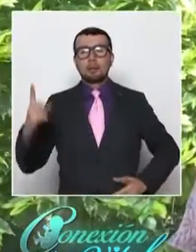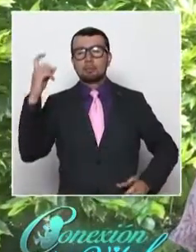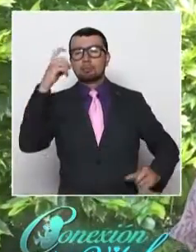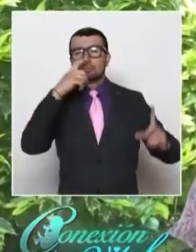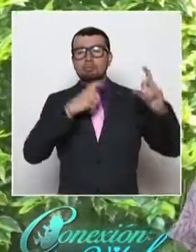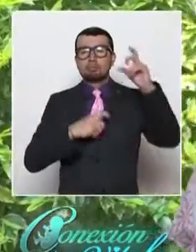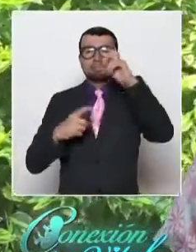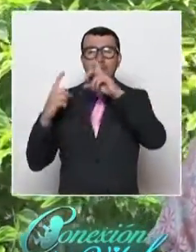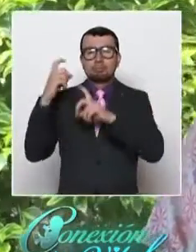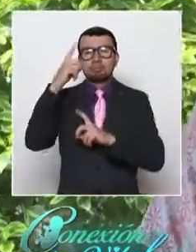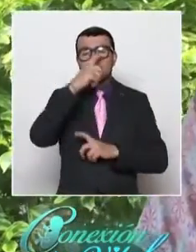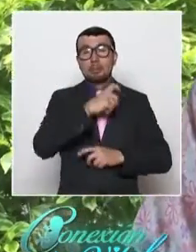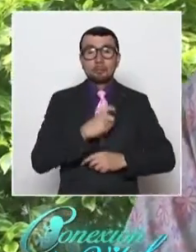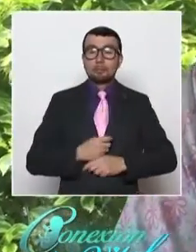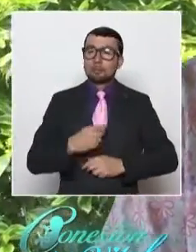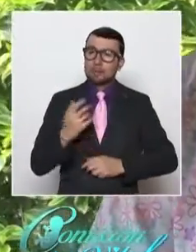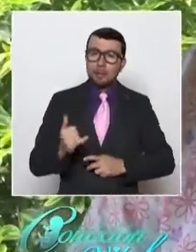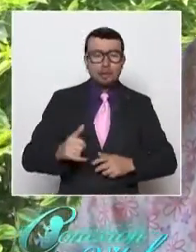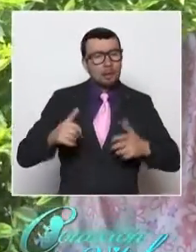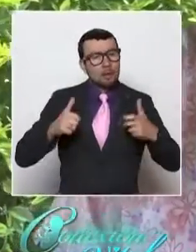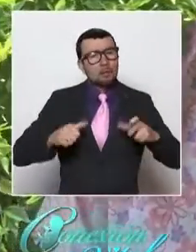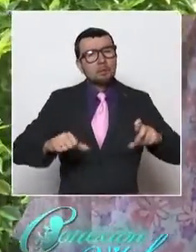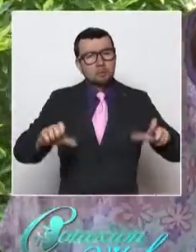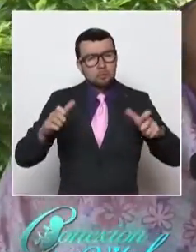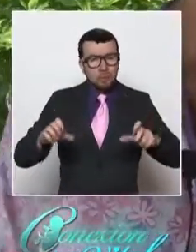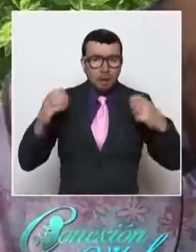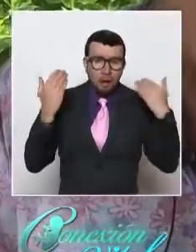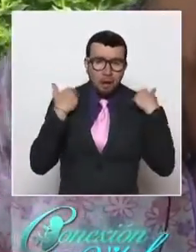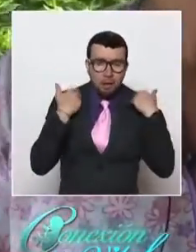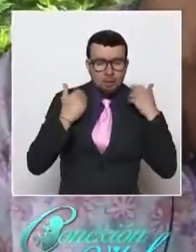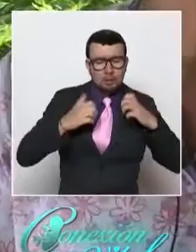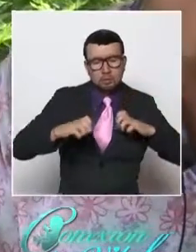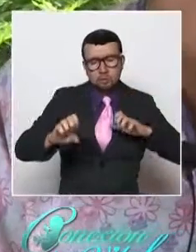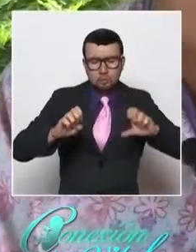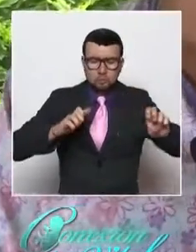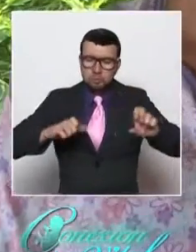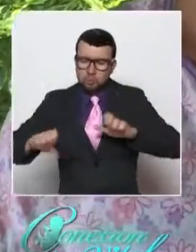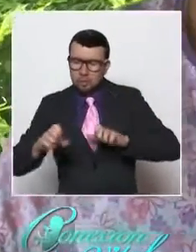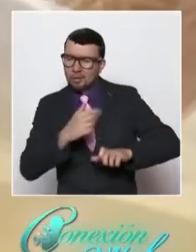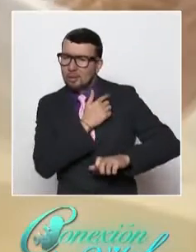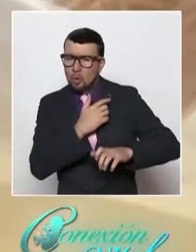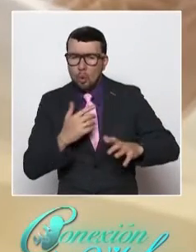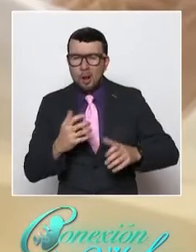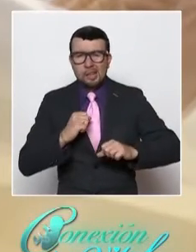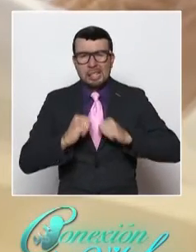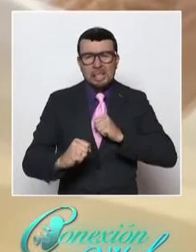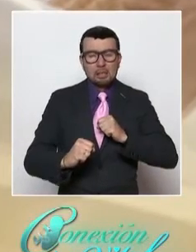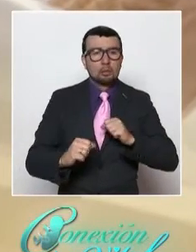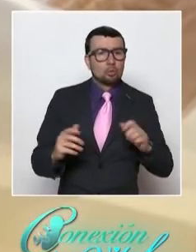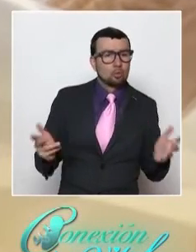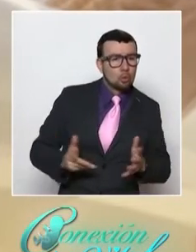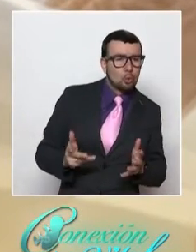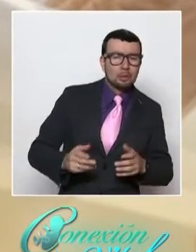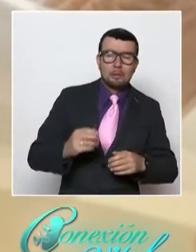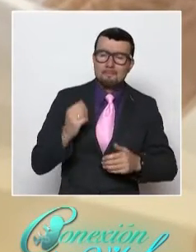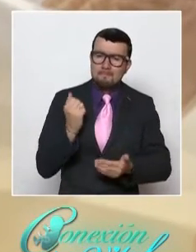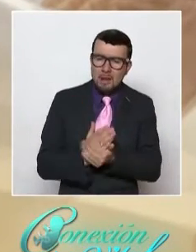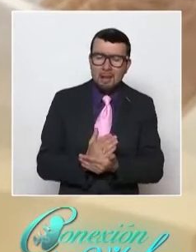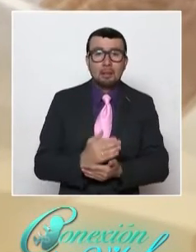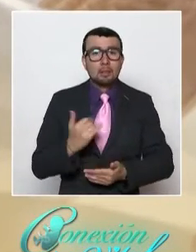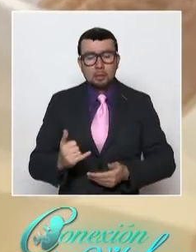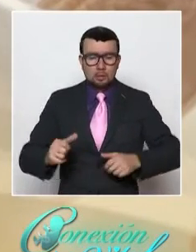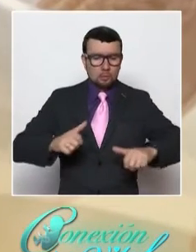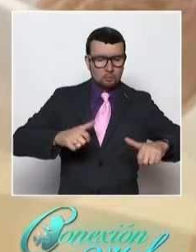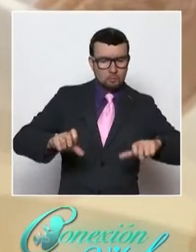Enfocamos el tratamiento a masajes de relajación donde se evalúa qué musculatura está más tensa, donde se encuentran las contracturas